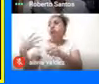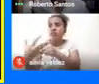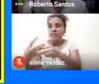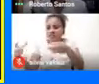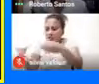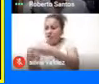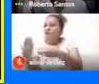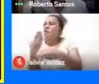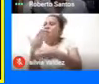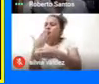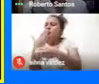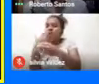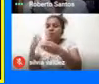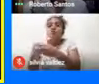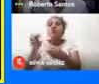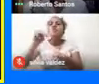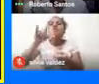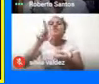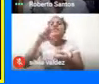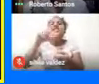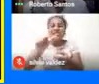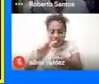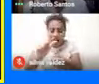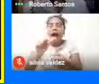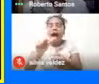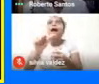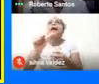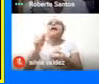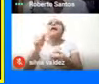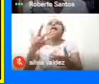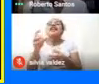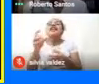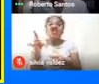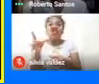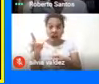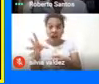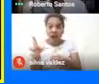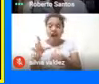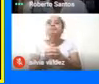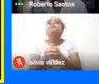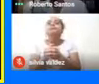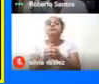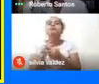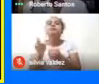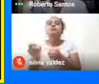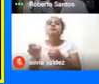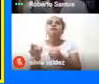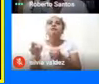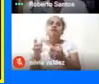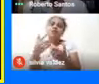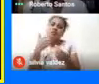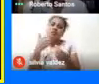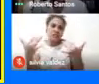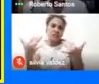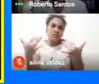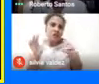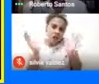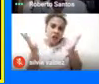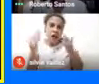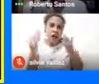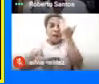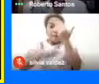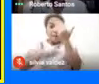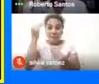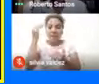Indígena Muisca De Chía Ya Pues digamos Que a partir Del